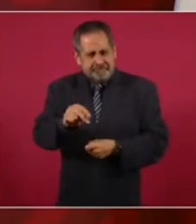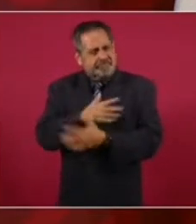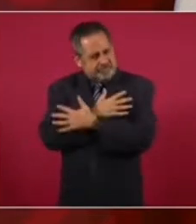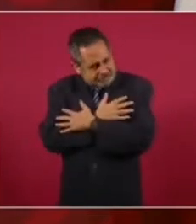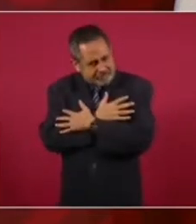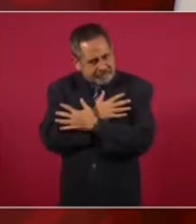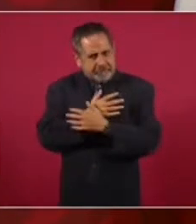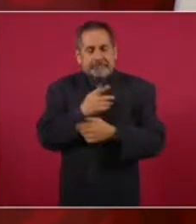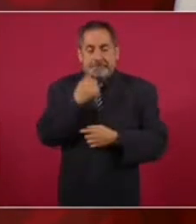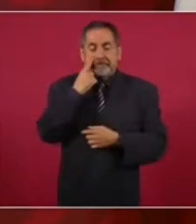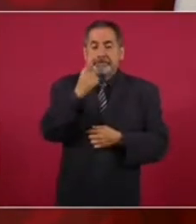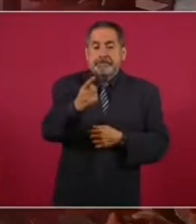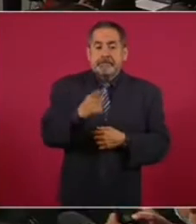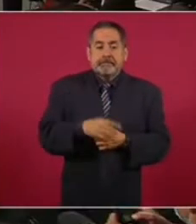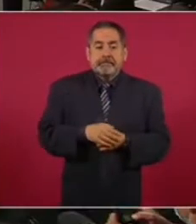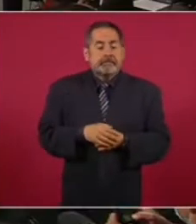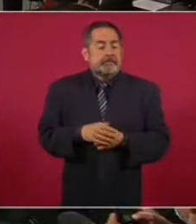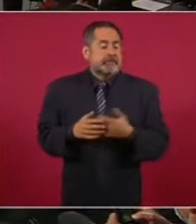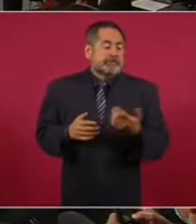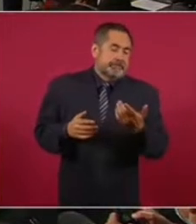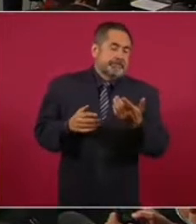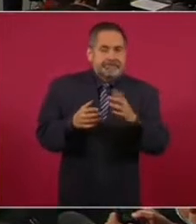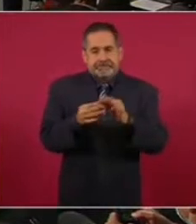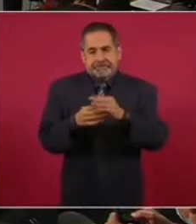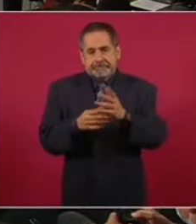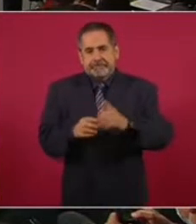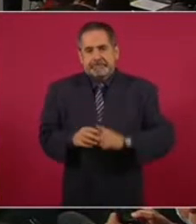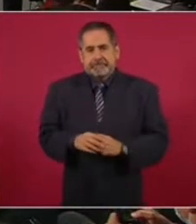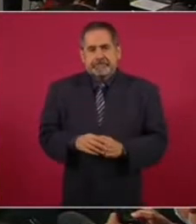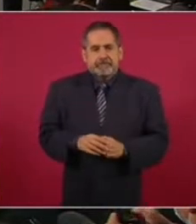que se puede también